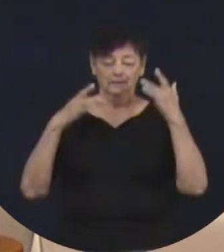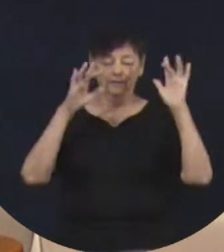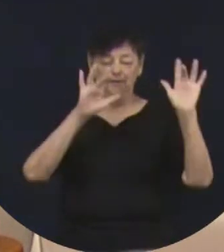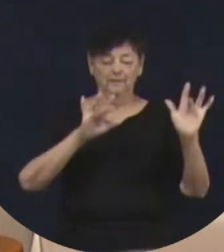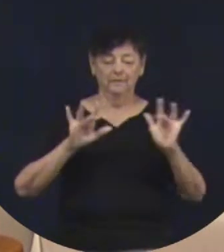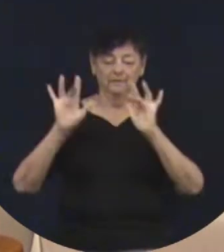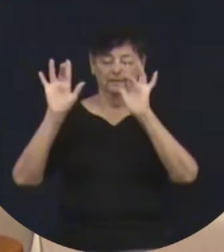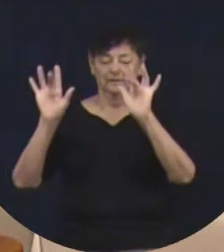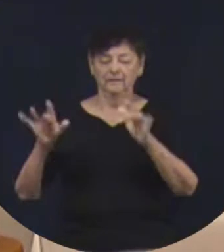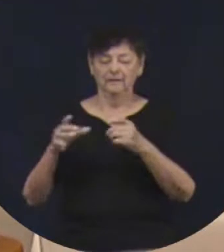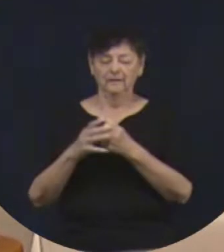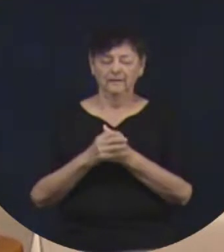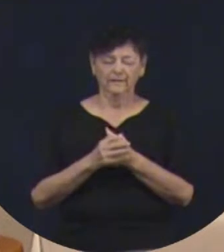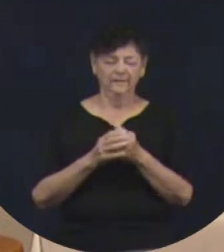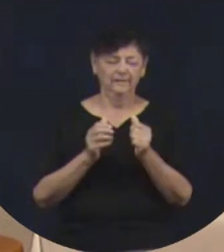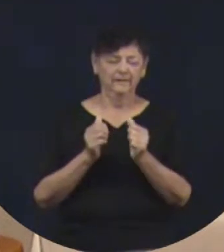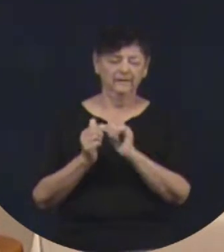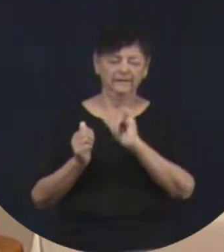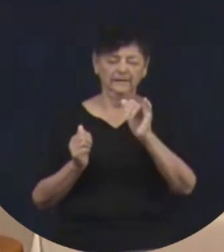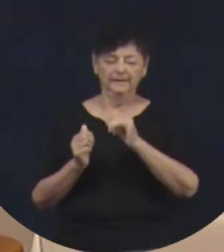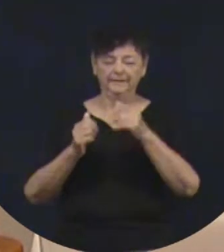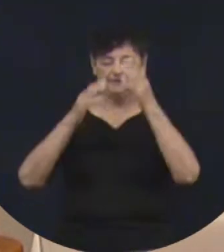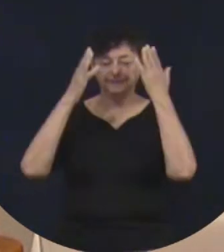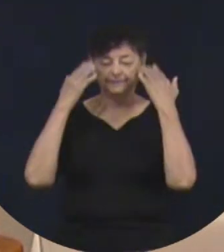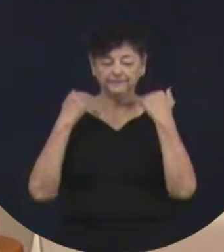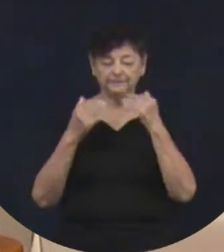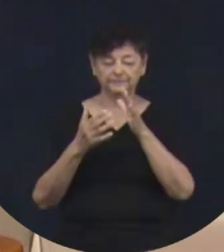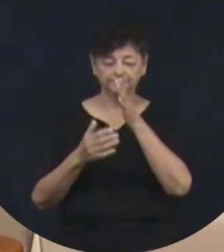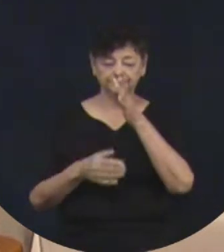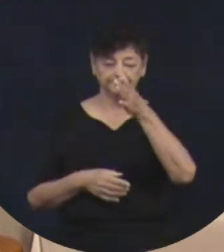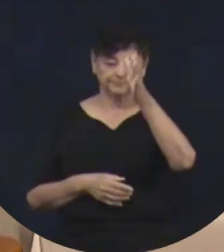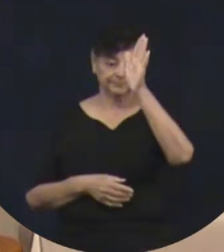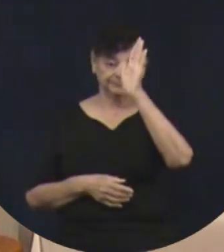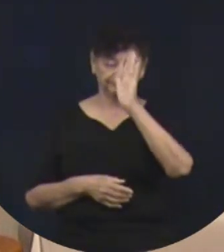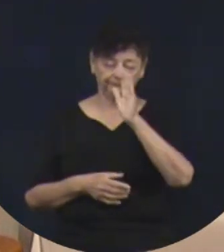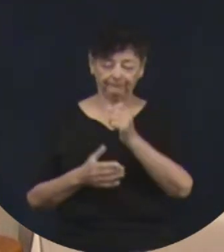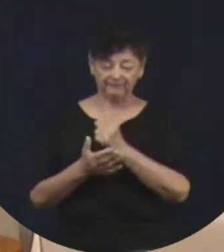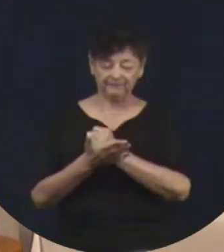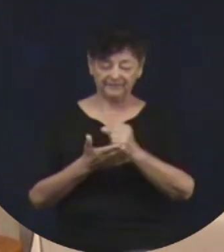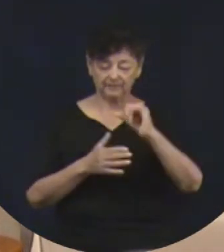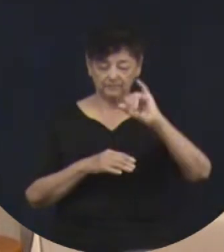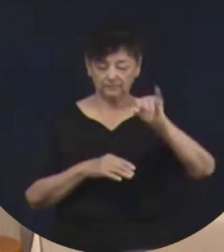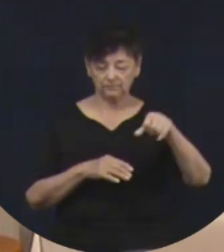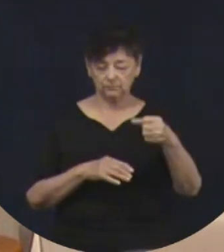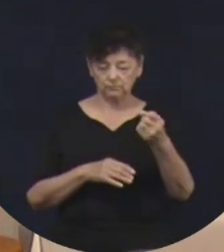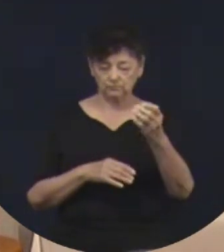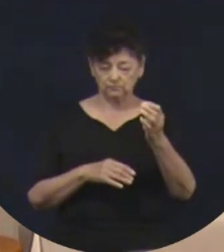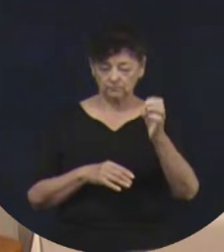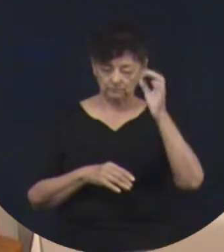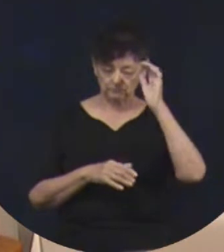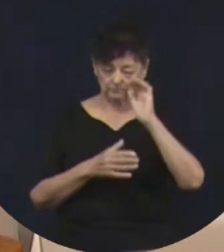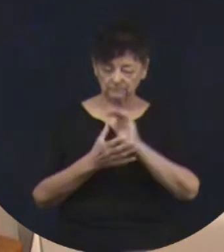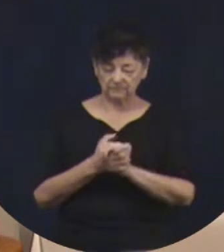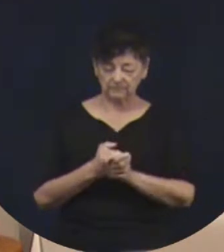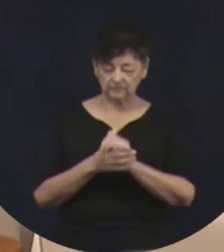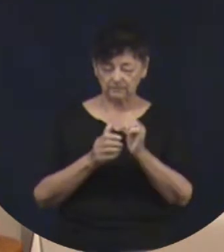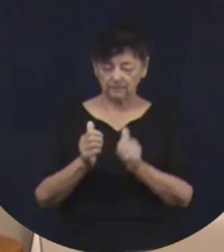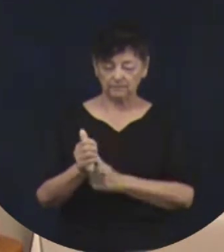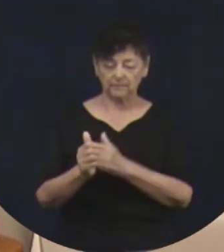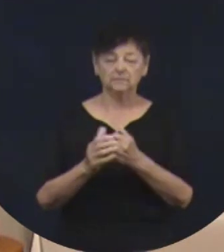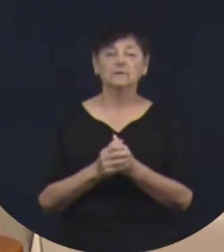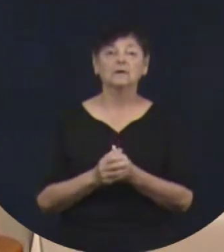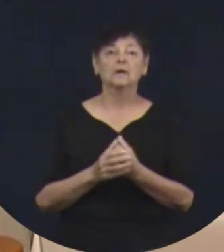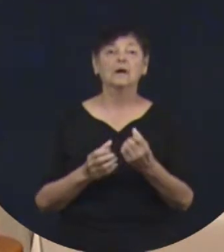de todos nosotros, y así con María, la Virgen Madre de Dios, San José, su esposo, los